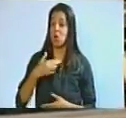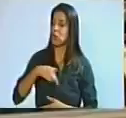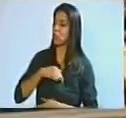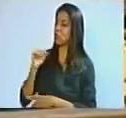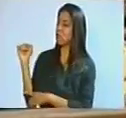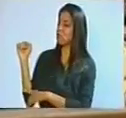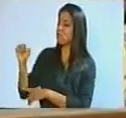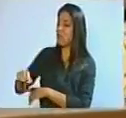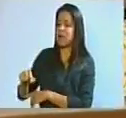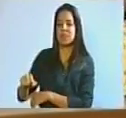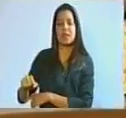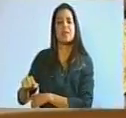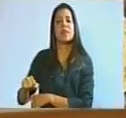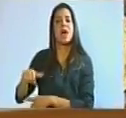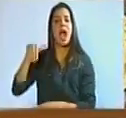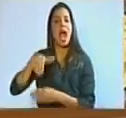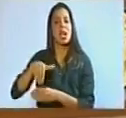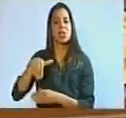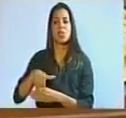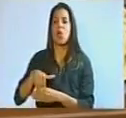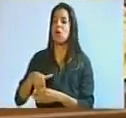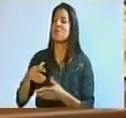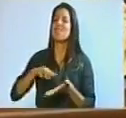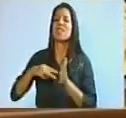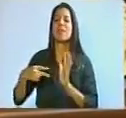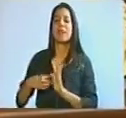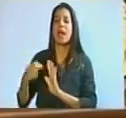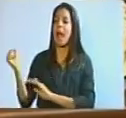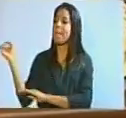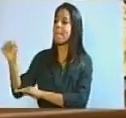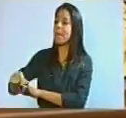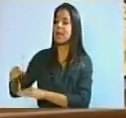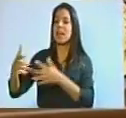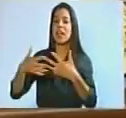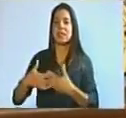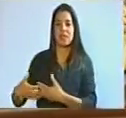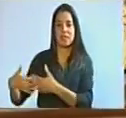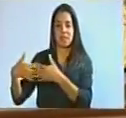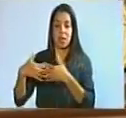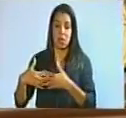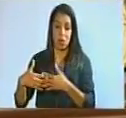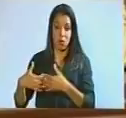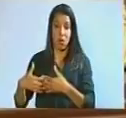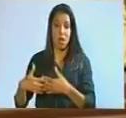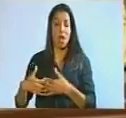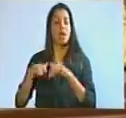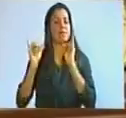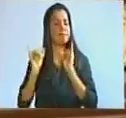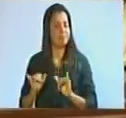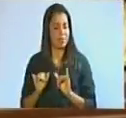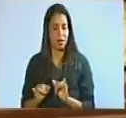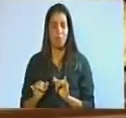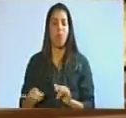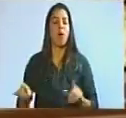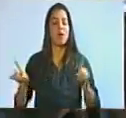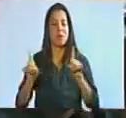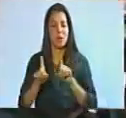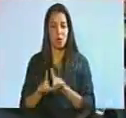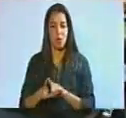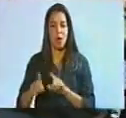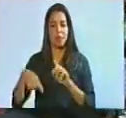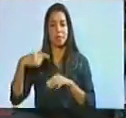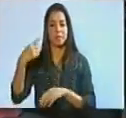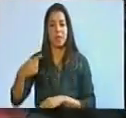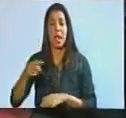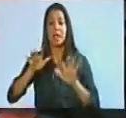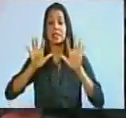los derrotamos en cada evento electoral, como va a ocurrir con total seguridad el próximo